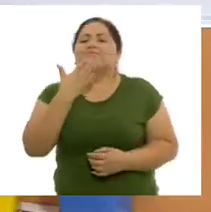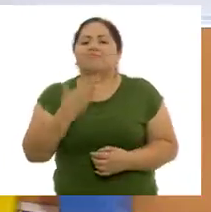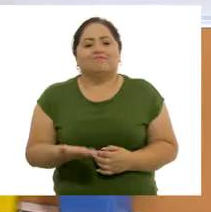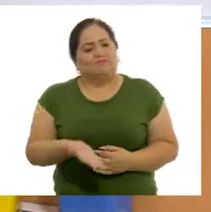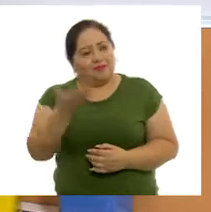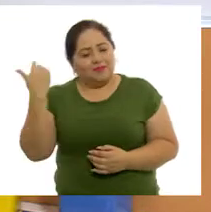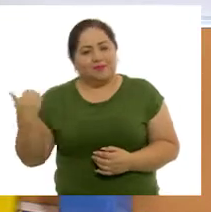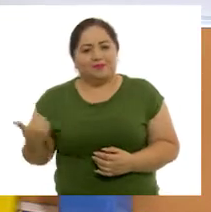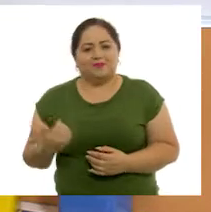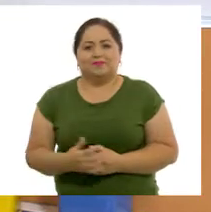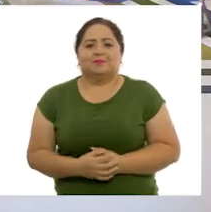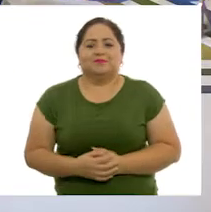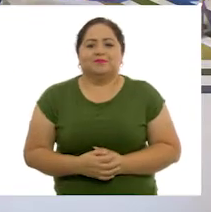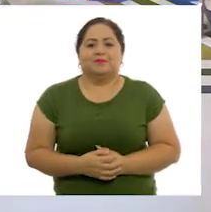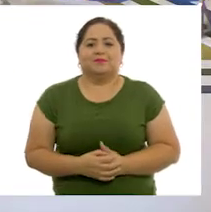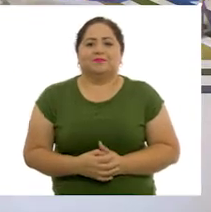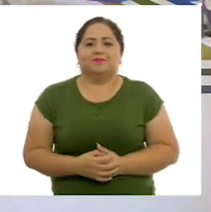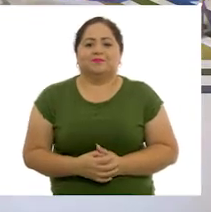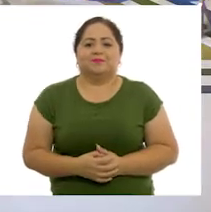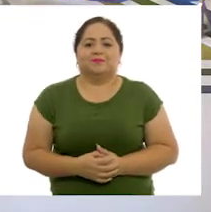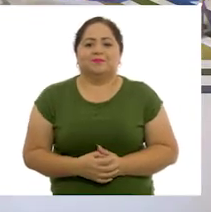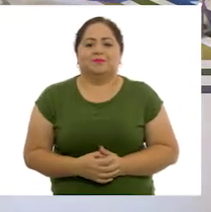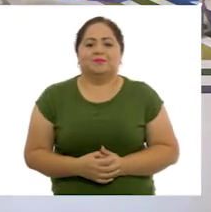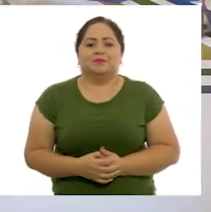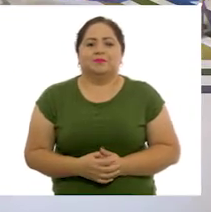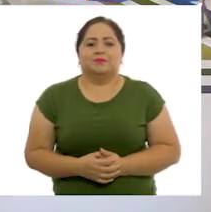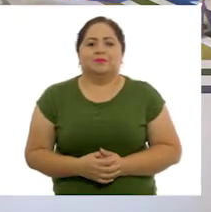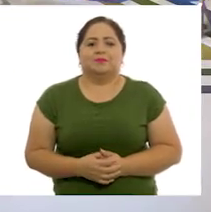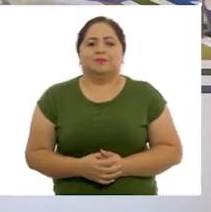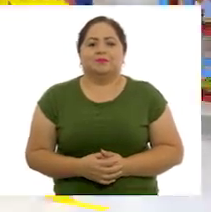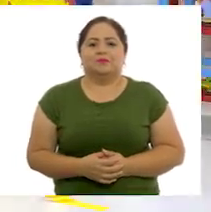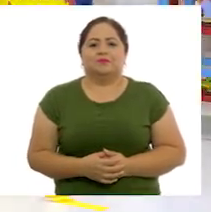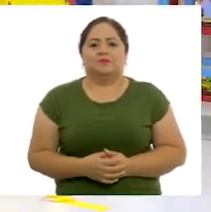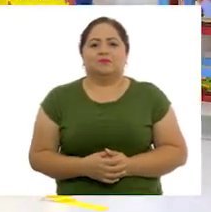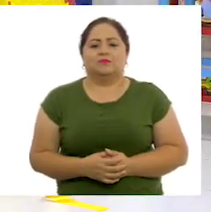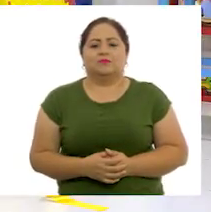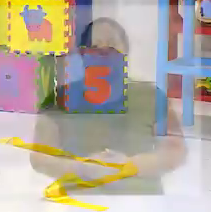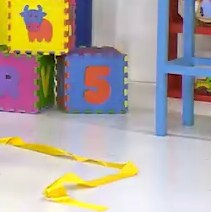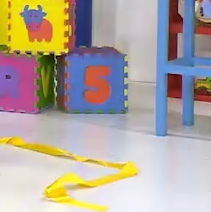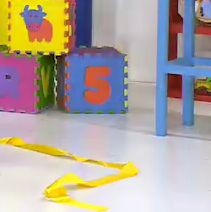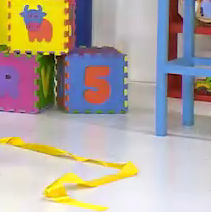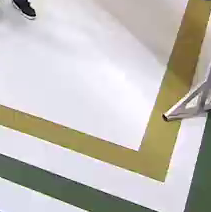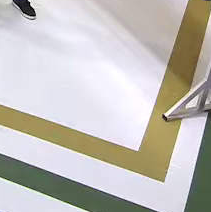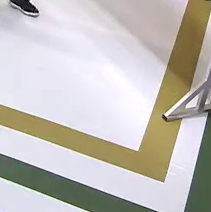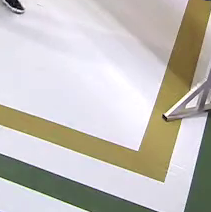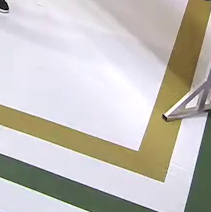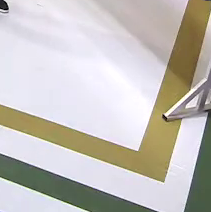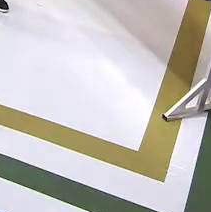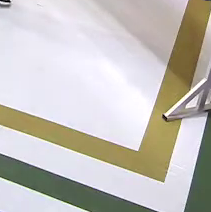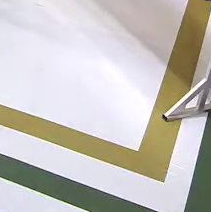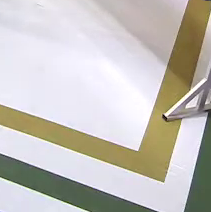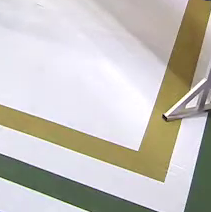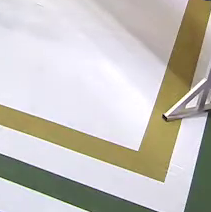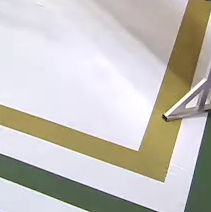de reversa, ¿te parece? Vamos de reversa, muy bien. De reversa con la mamá. Con la mamá, muy bien. Entonces, empezamos. Moviendo